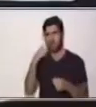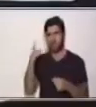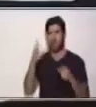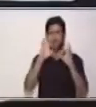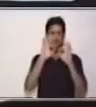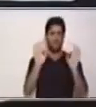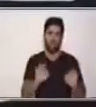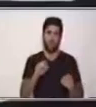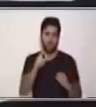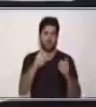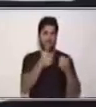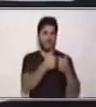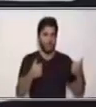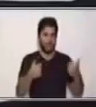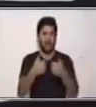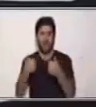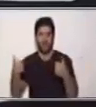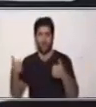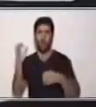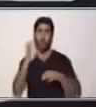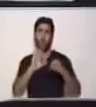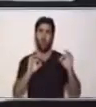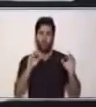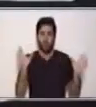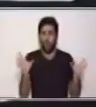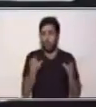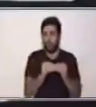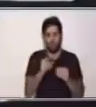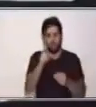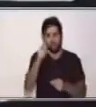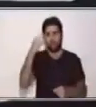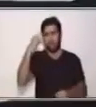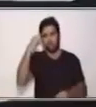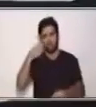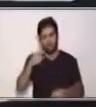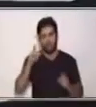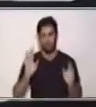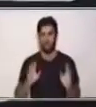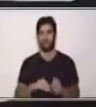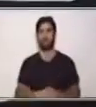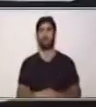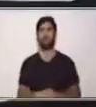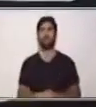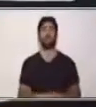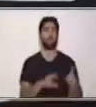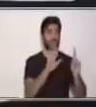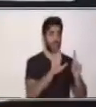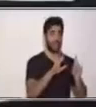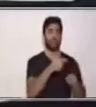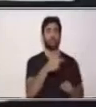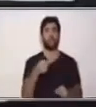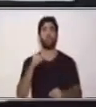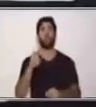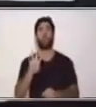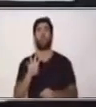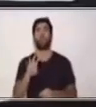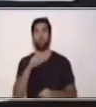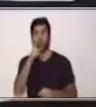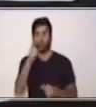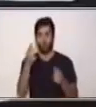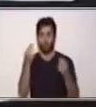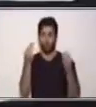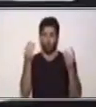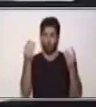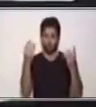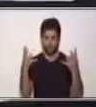manera separada o simplemente de una manera, pues, corrida, ¿verdad? 6 menos 4. Usted utilice sus